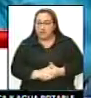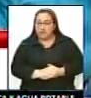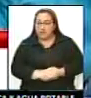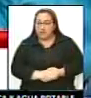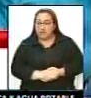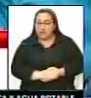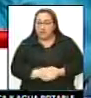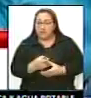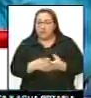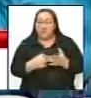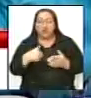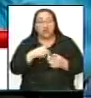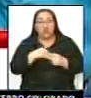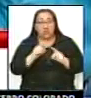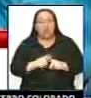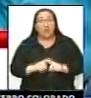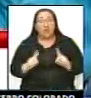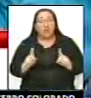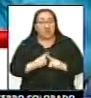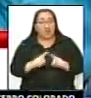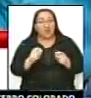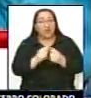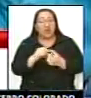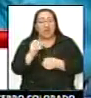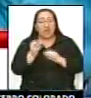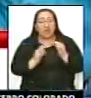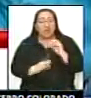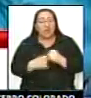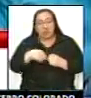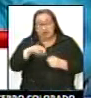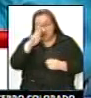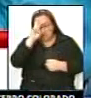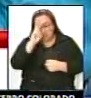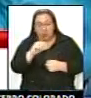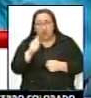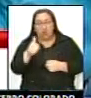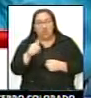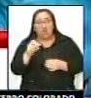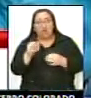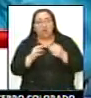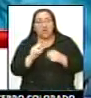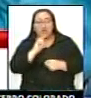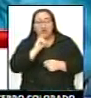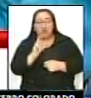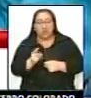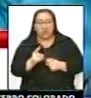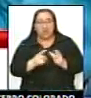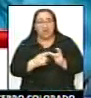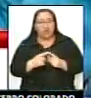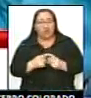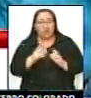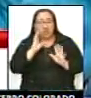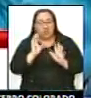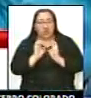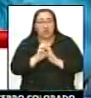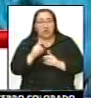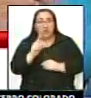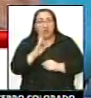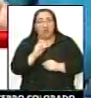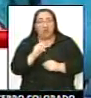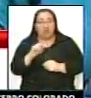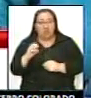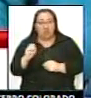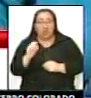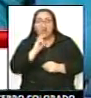nos diferencia la economía peruana con la economía de Estados Unidos. Entonces, por ejemplo, si un bono